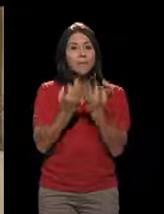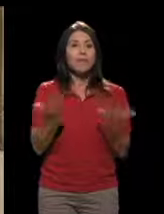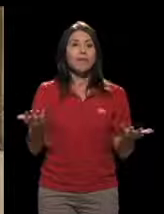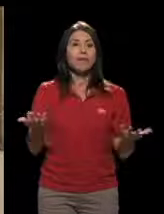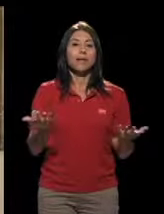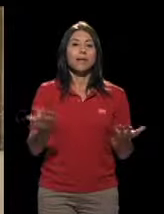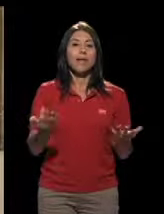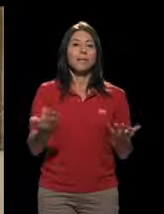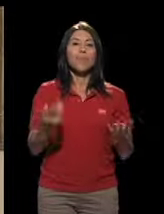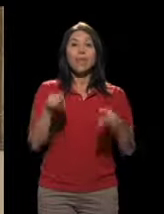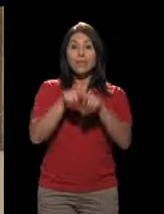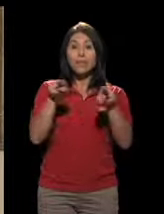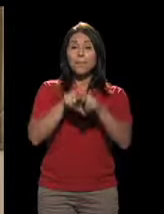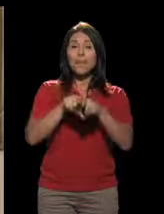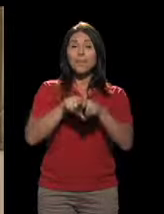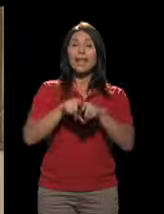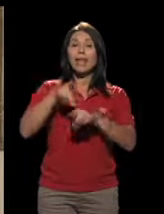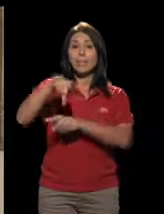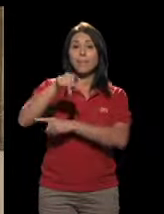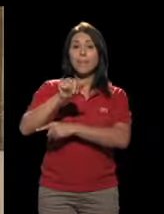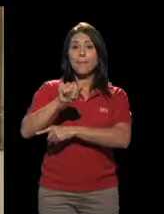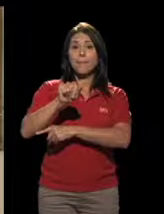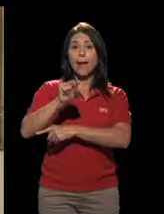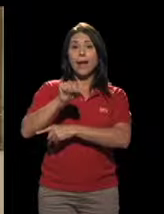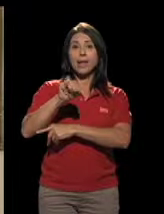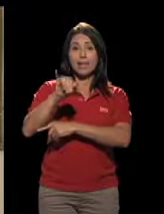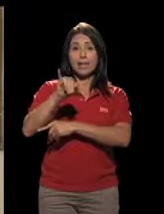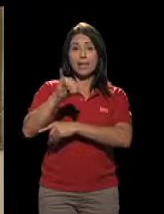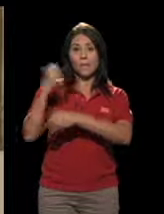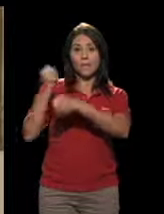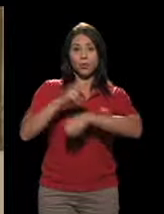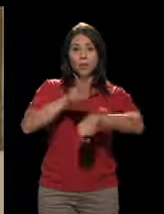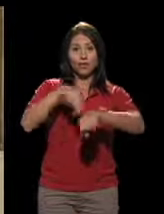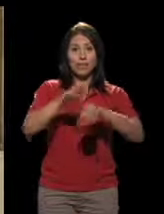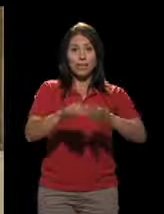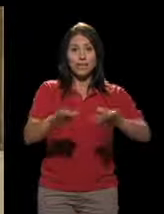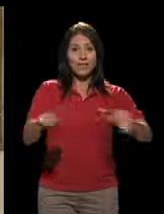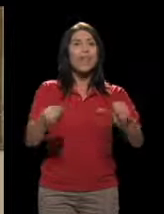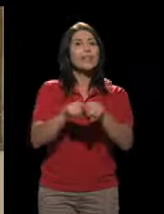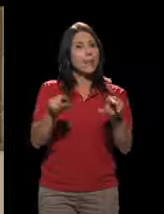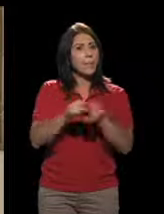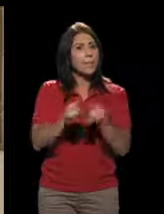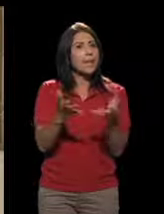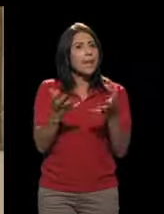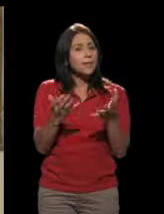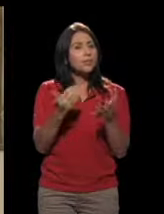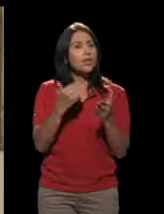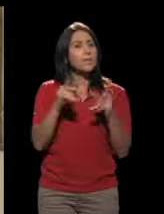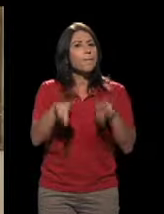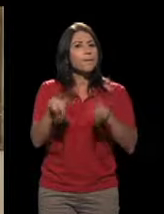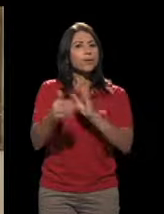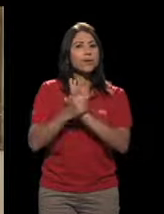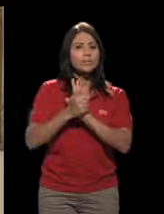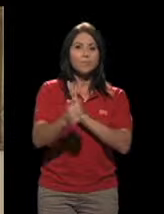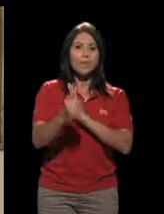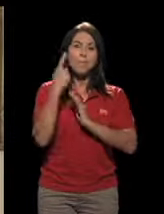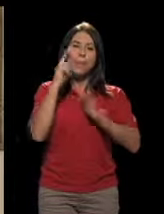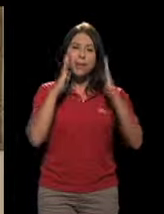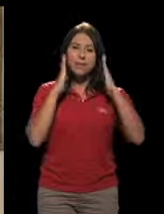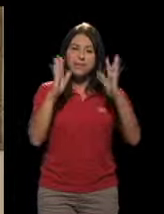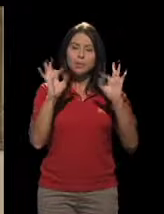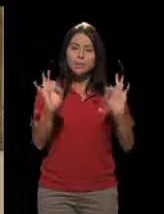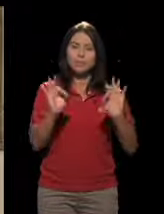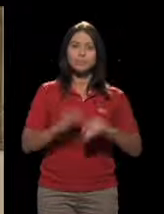familia. Dentro del Patronato Nacional de la Infancia también queremos tener personas muy expertas en el tema para poder ir dando la atención